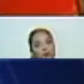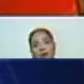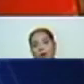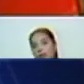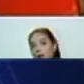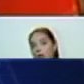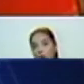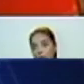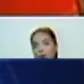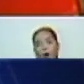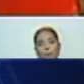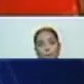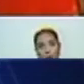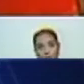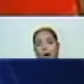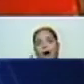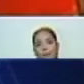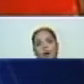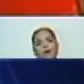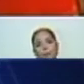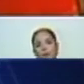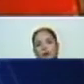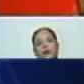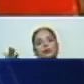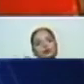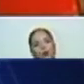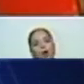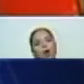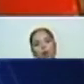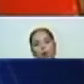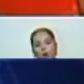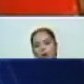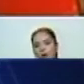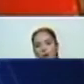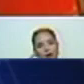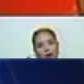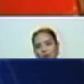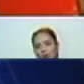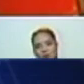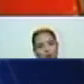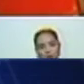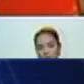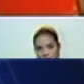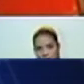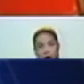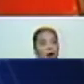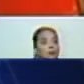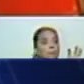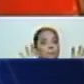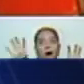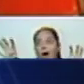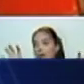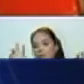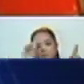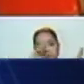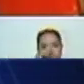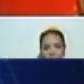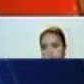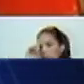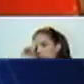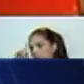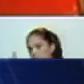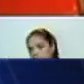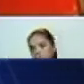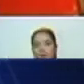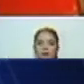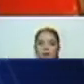signo progresista, había respeto hacia los gobiernos que no lo eran, y cada país respetando la soberanía y